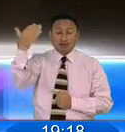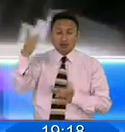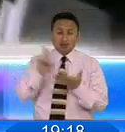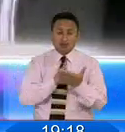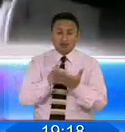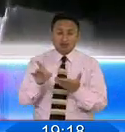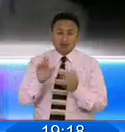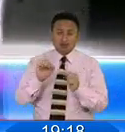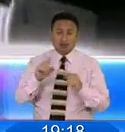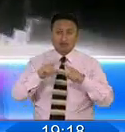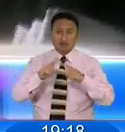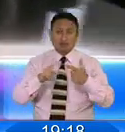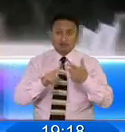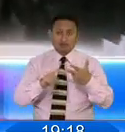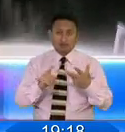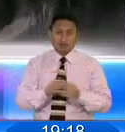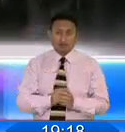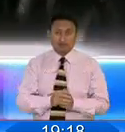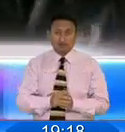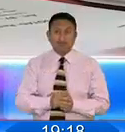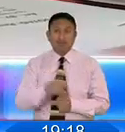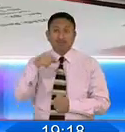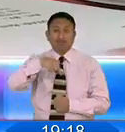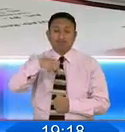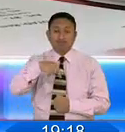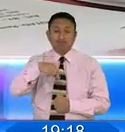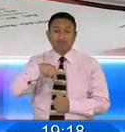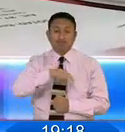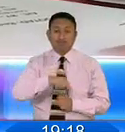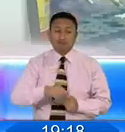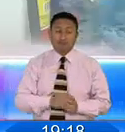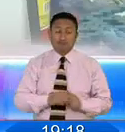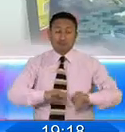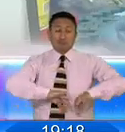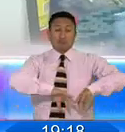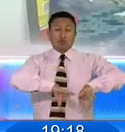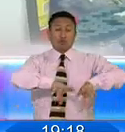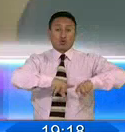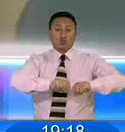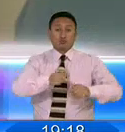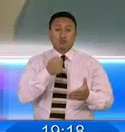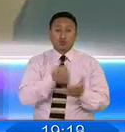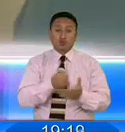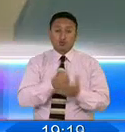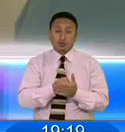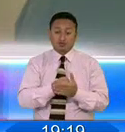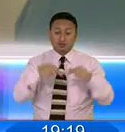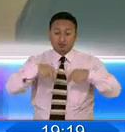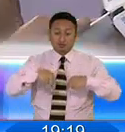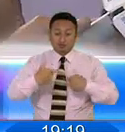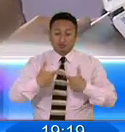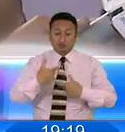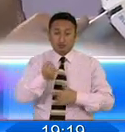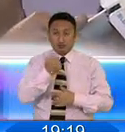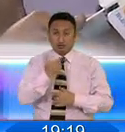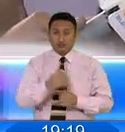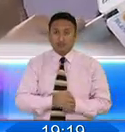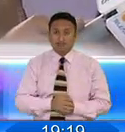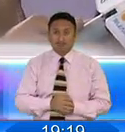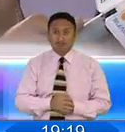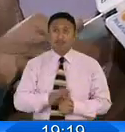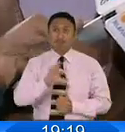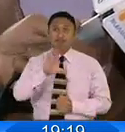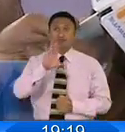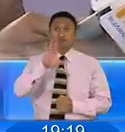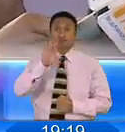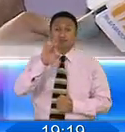por varios motivos, entre los que constarían presuntos actos de corrupción en la compra de insumos durante la pandemia. Dentro de las 8 causales que